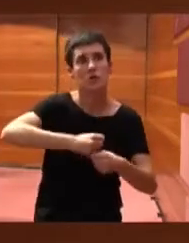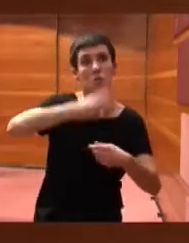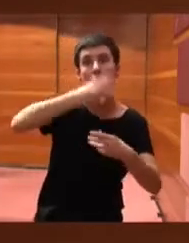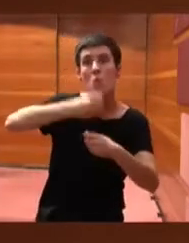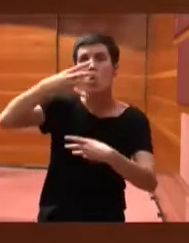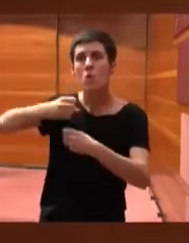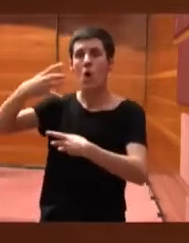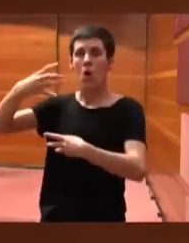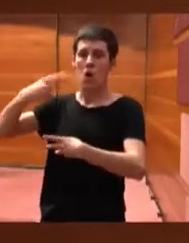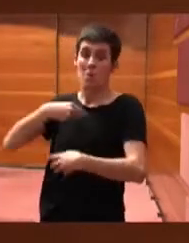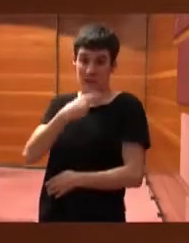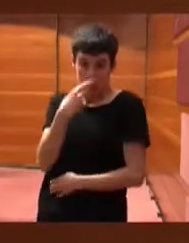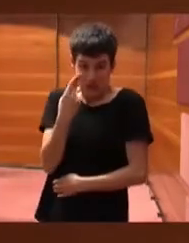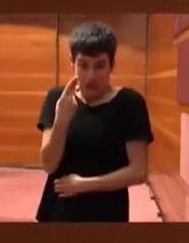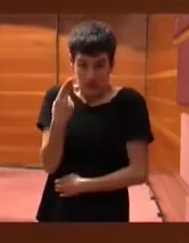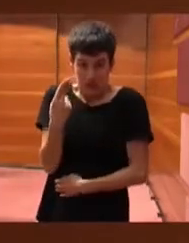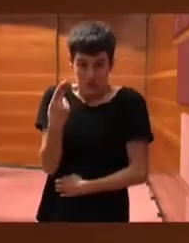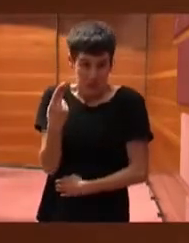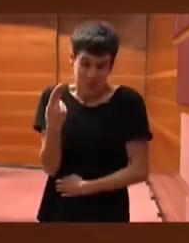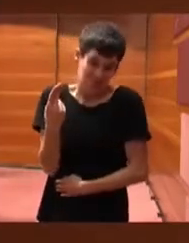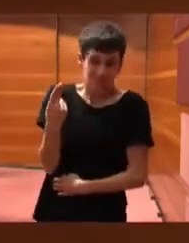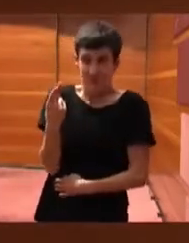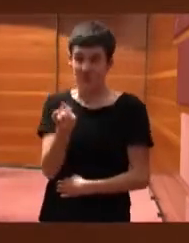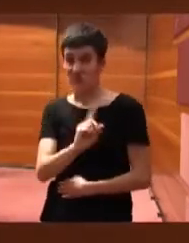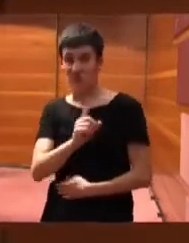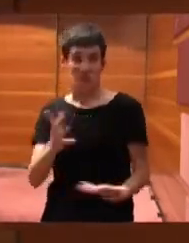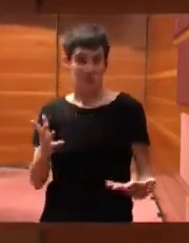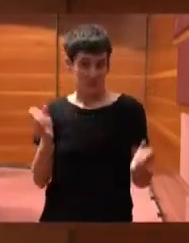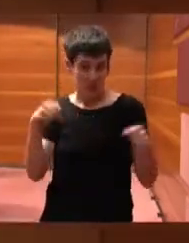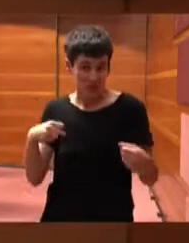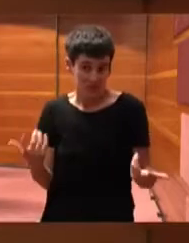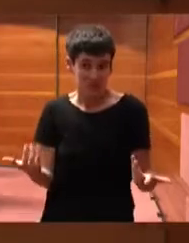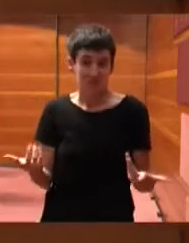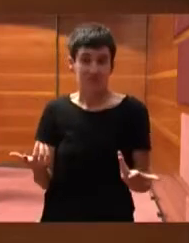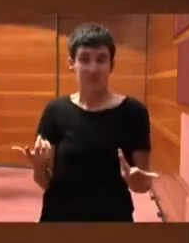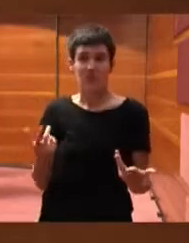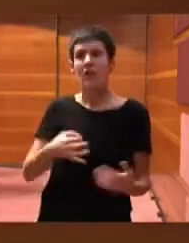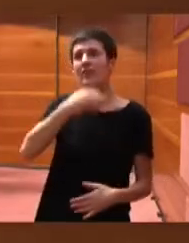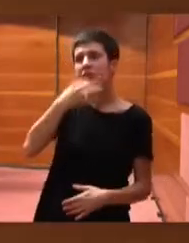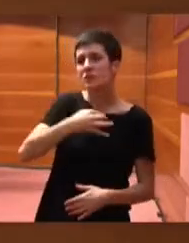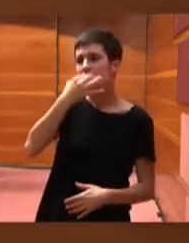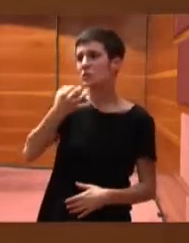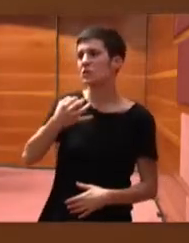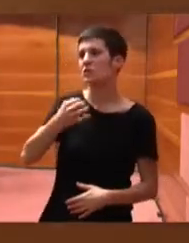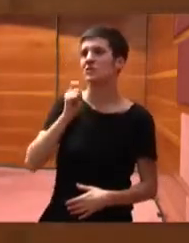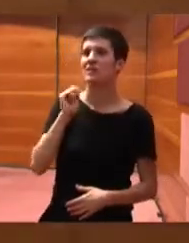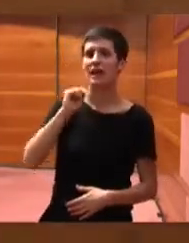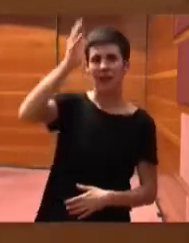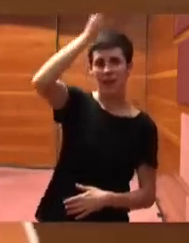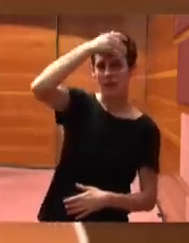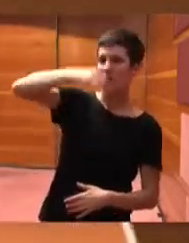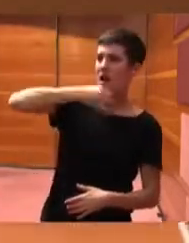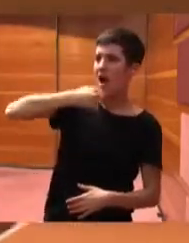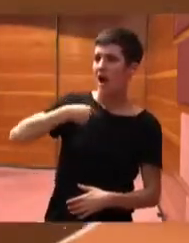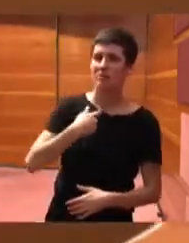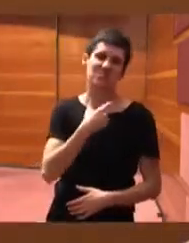¿me interesa? Pues sin más, no. ¿Vale? ¿Los discursos que ha ido dando? No.